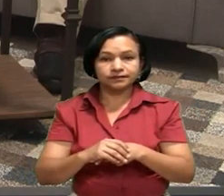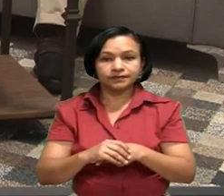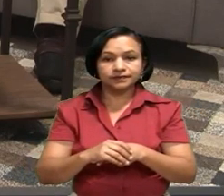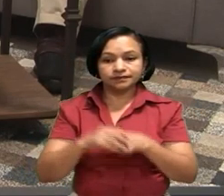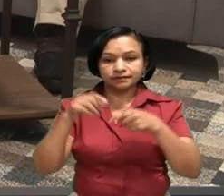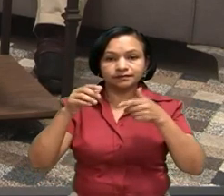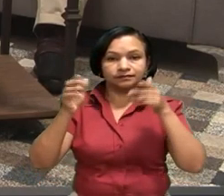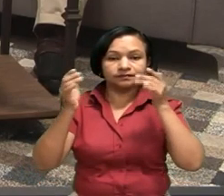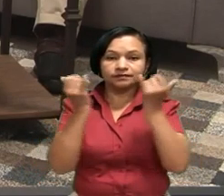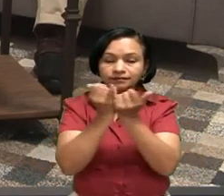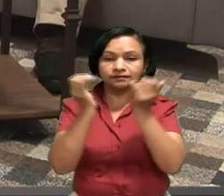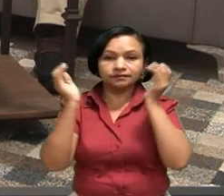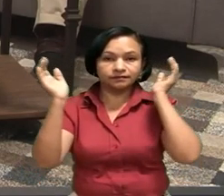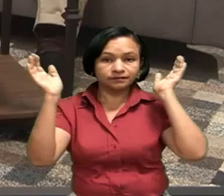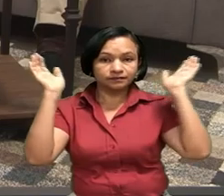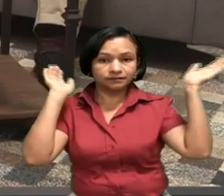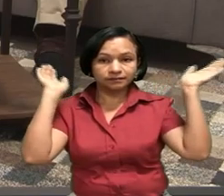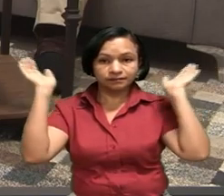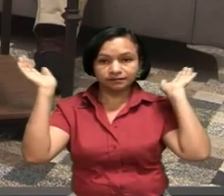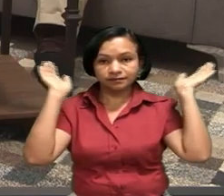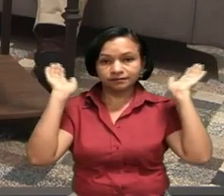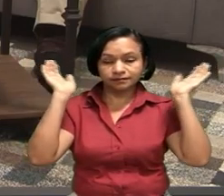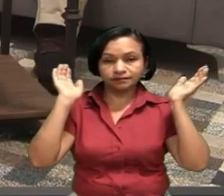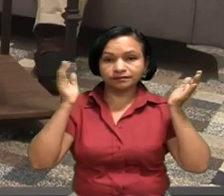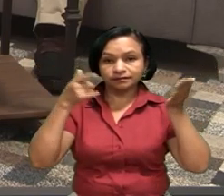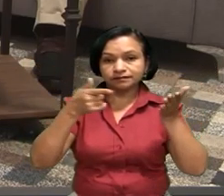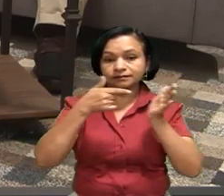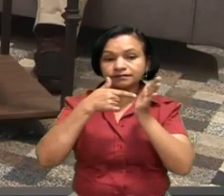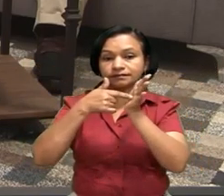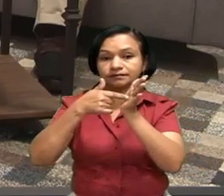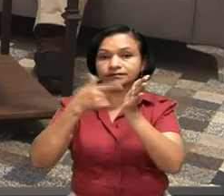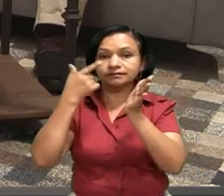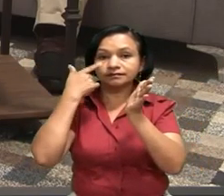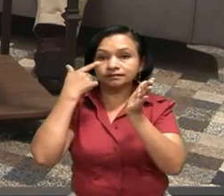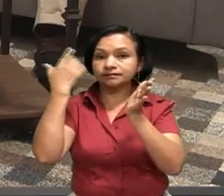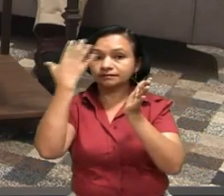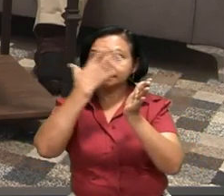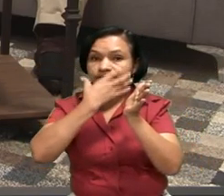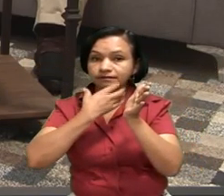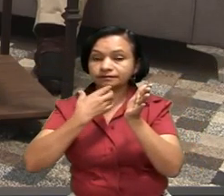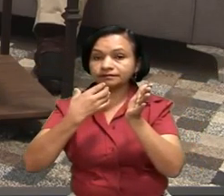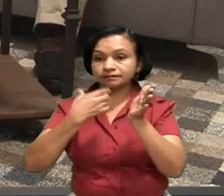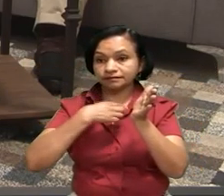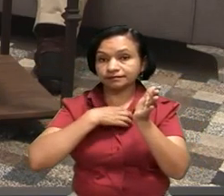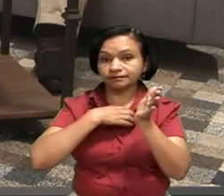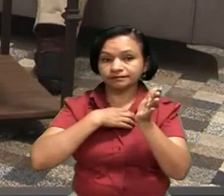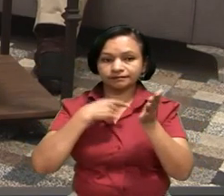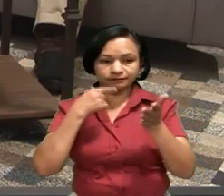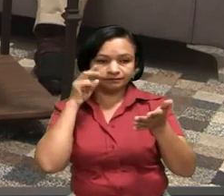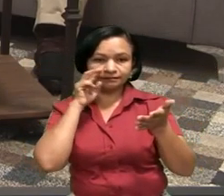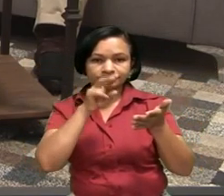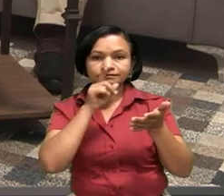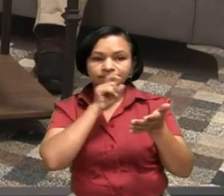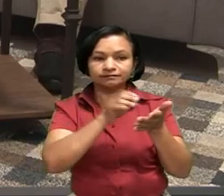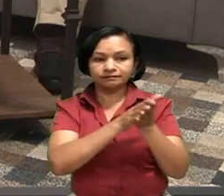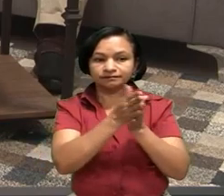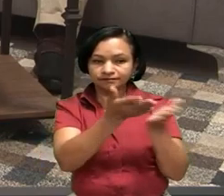un mercado si vos haces una propuesta comercial que sea atractiva a mí como empresario me va a interesar